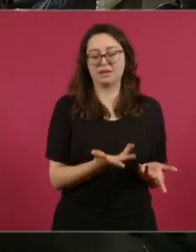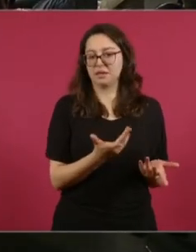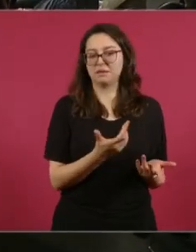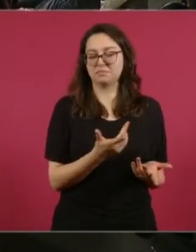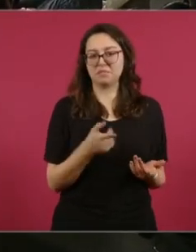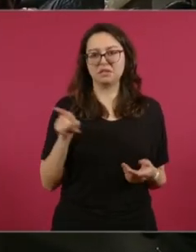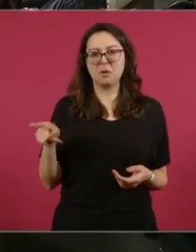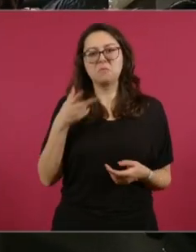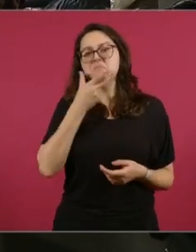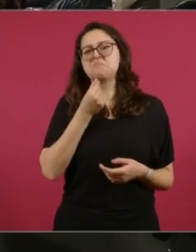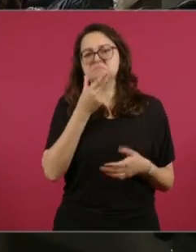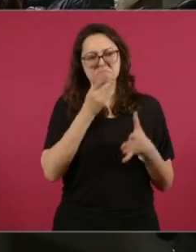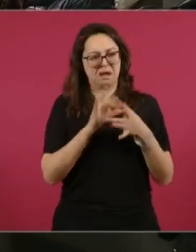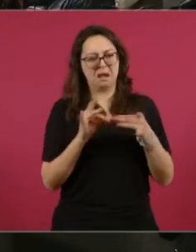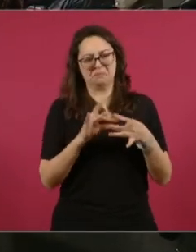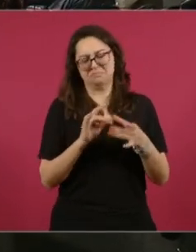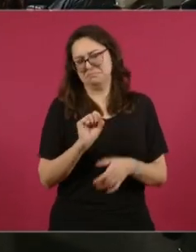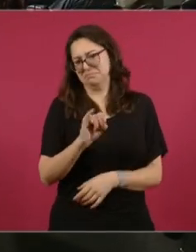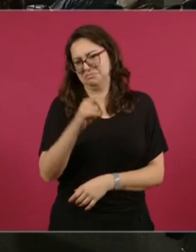hacerlo.